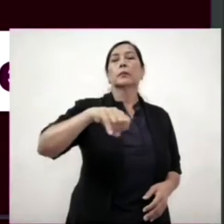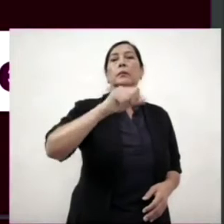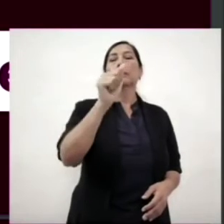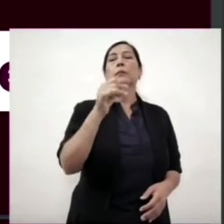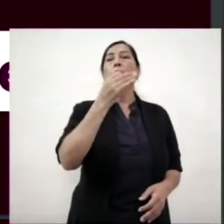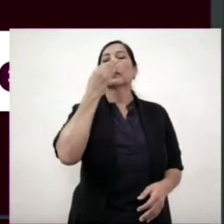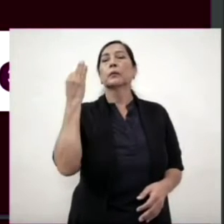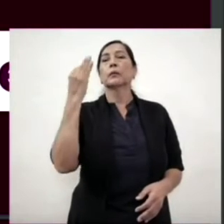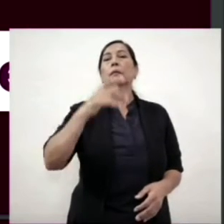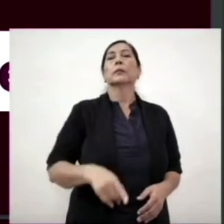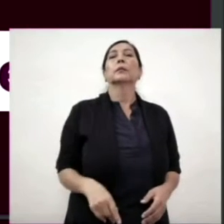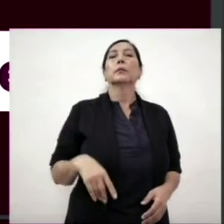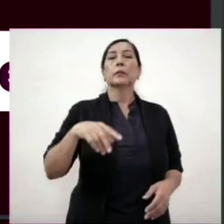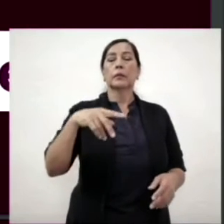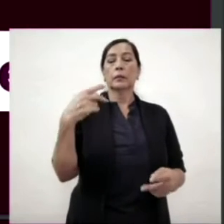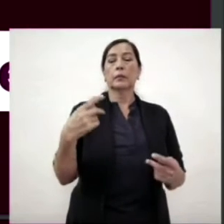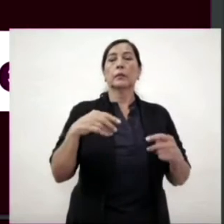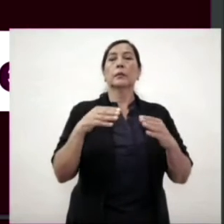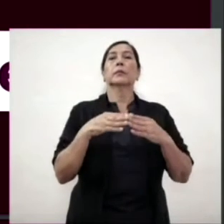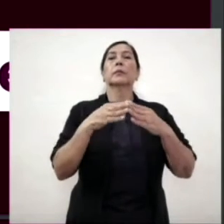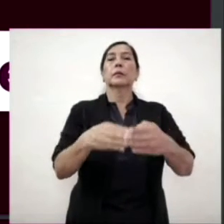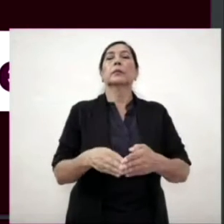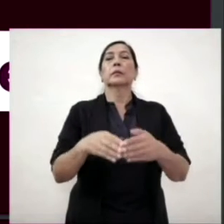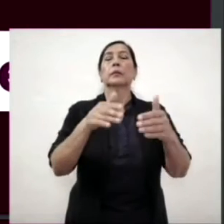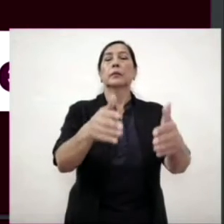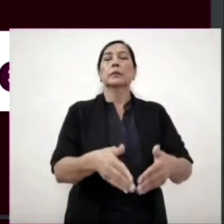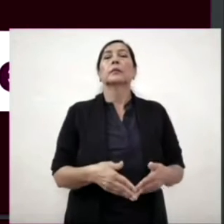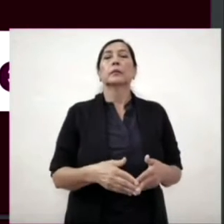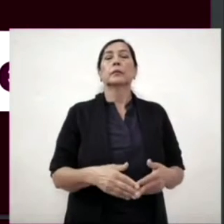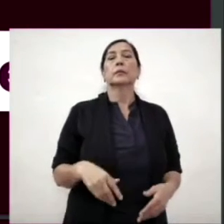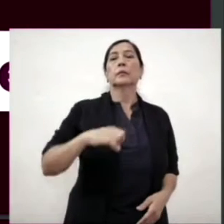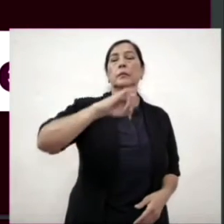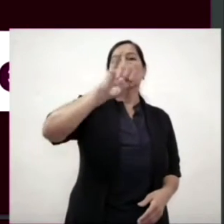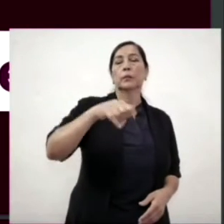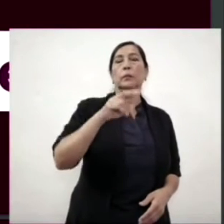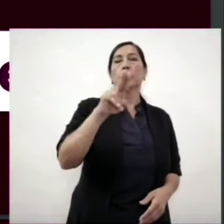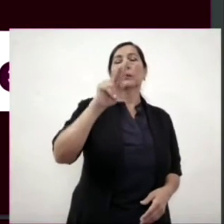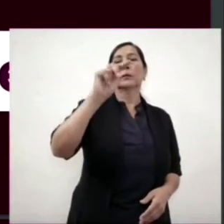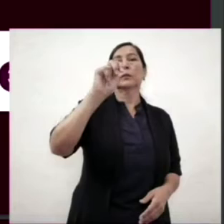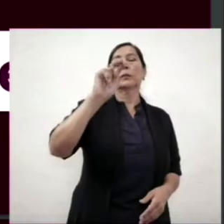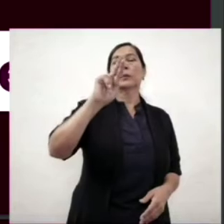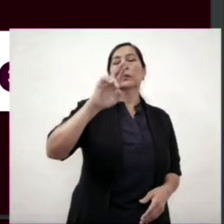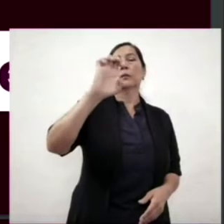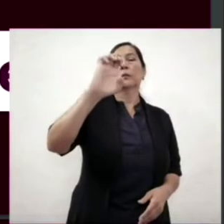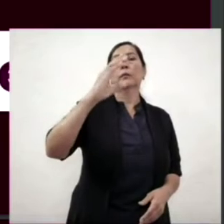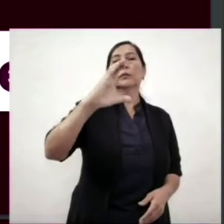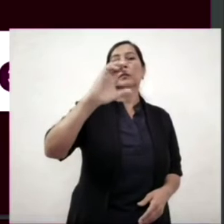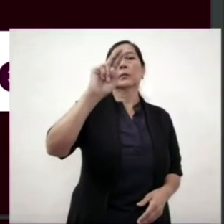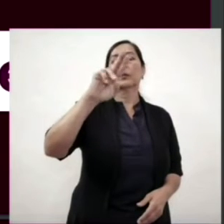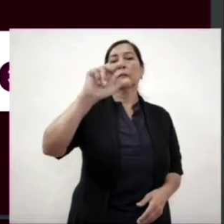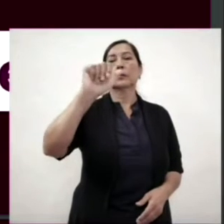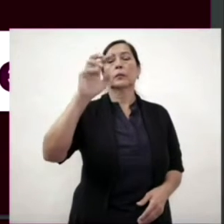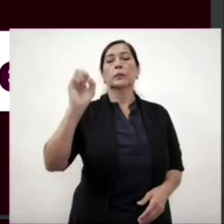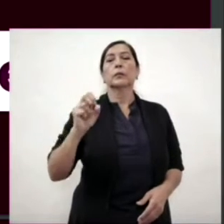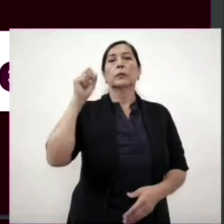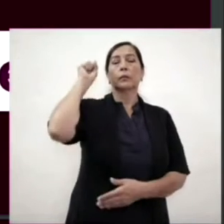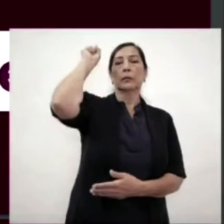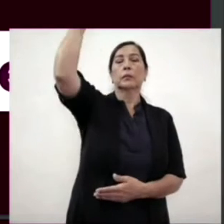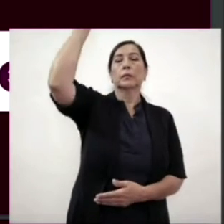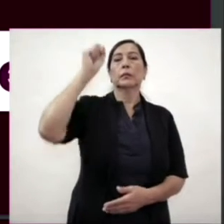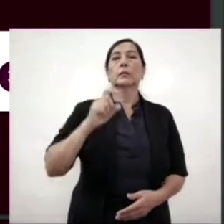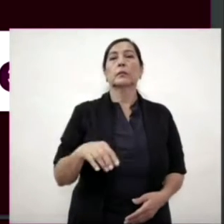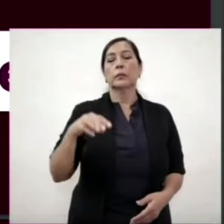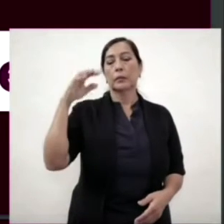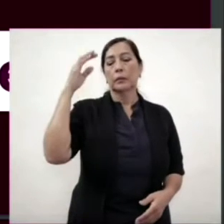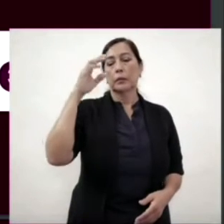Tangandandapio, Tangancícuaro, Uruapan, Yurécuaro, Zamora, Hidalgo, Marabatío, Pátzcuaro, Salvador